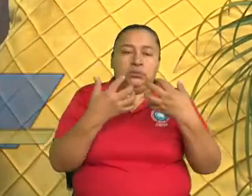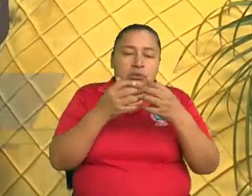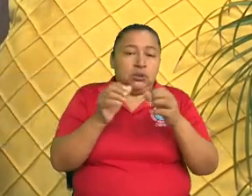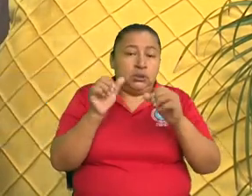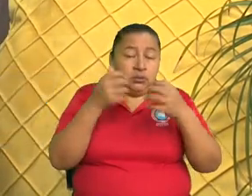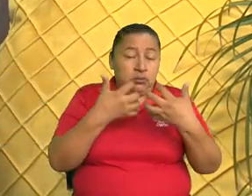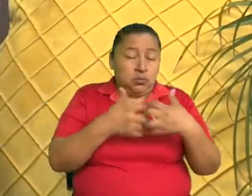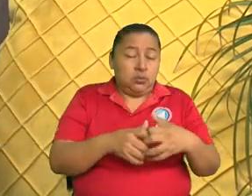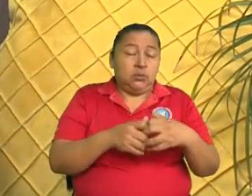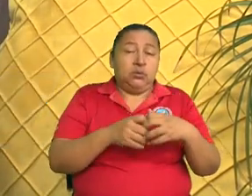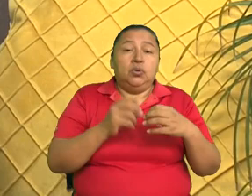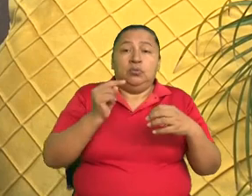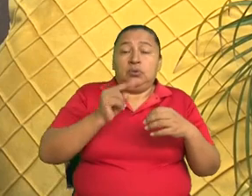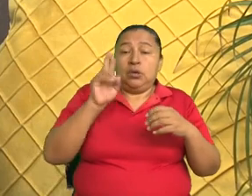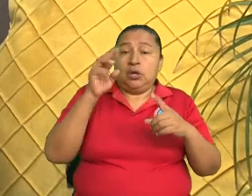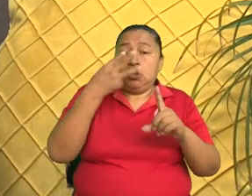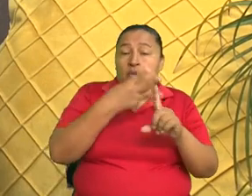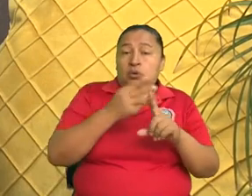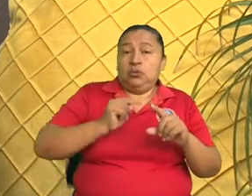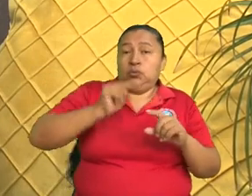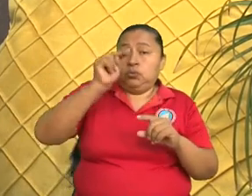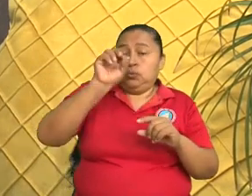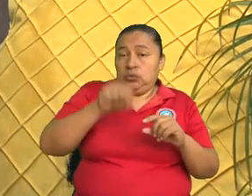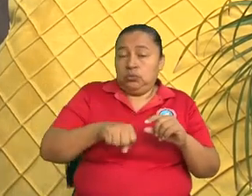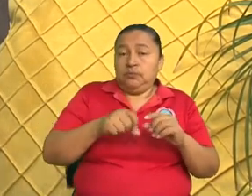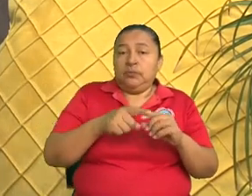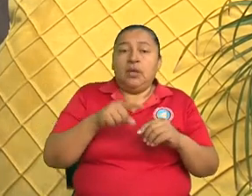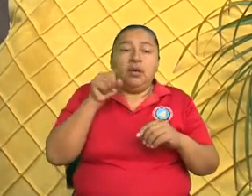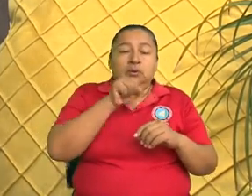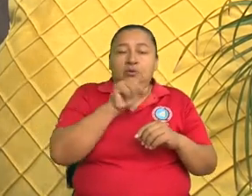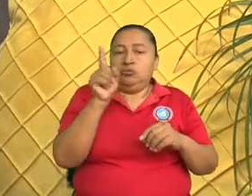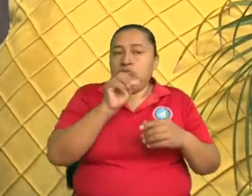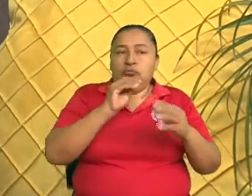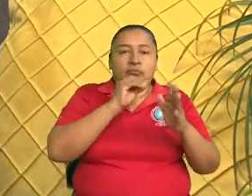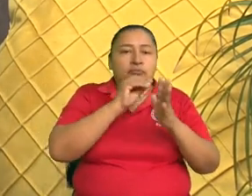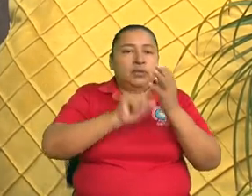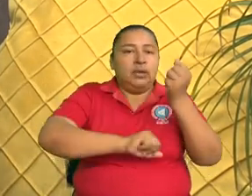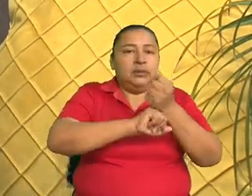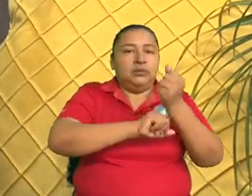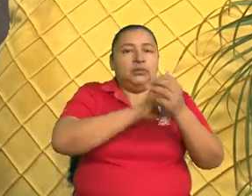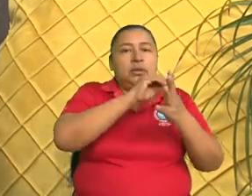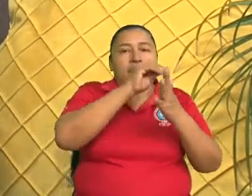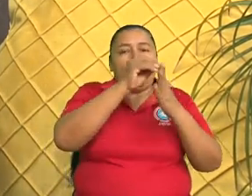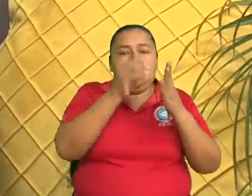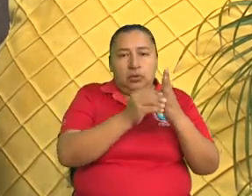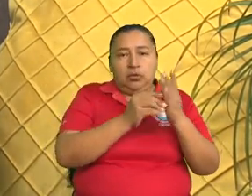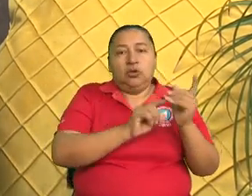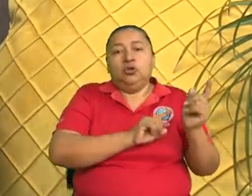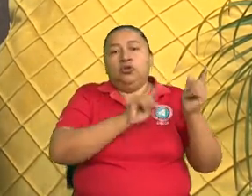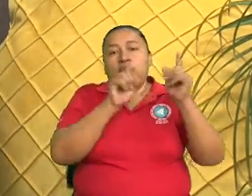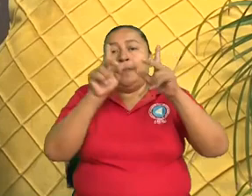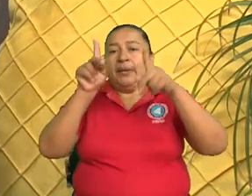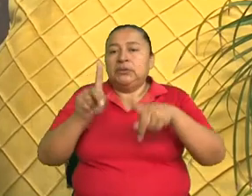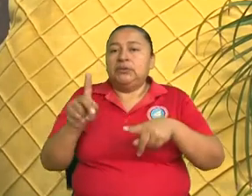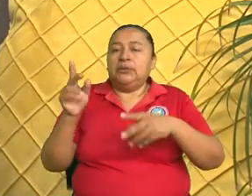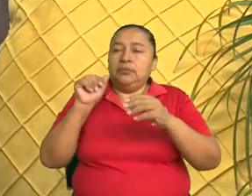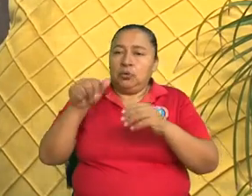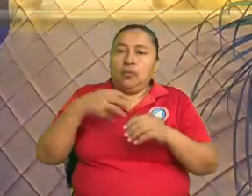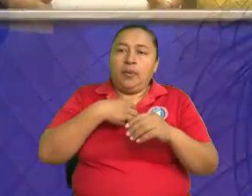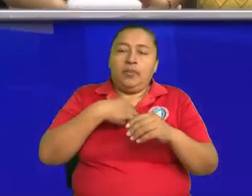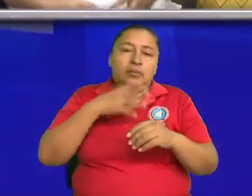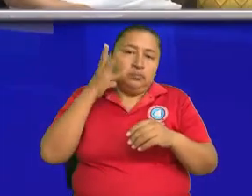son, ellos son asesores pedagógicos, no son asesores pedagógicos del Pacífico, son compañeros y compañeras ya